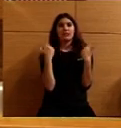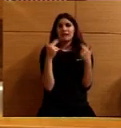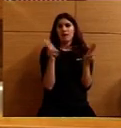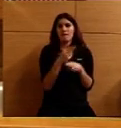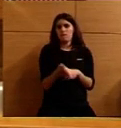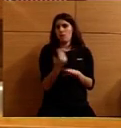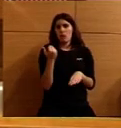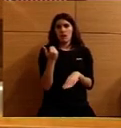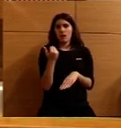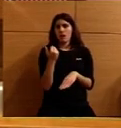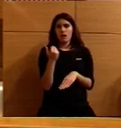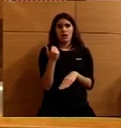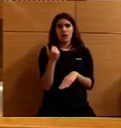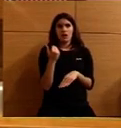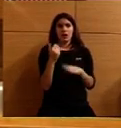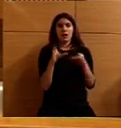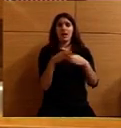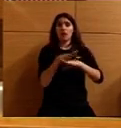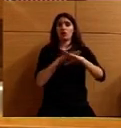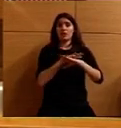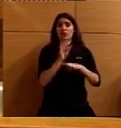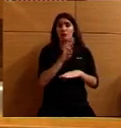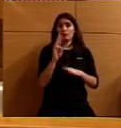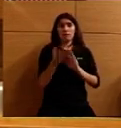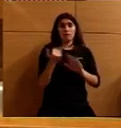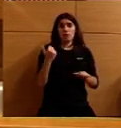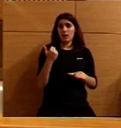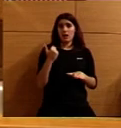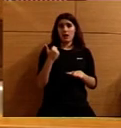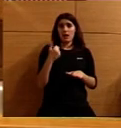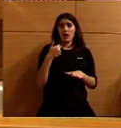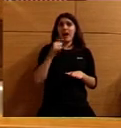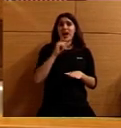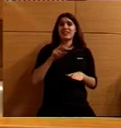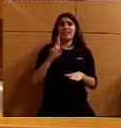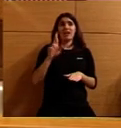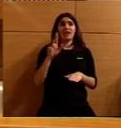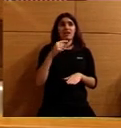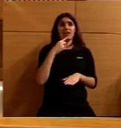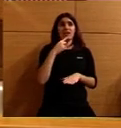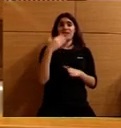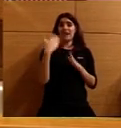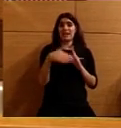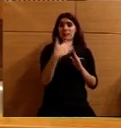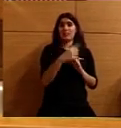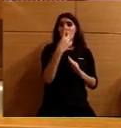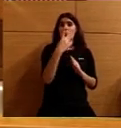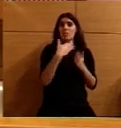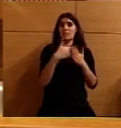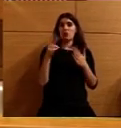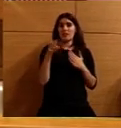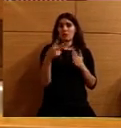suprimió el gobierno del Partido Popular en la época de Aznar, poniendo el límite de ese millón de